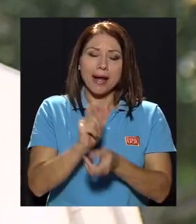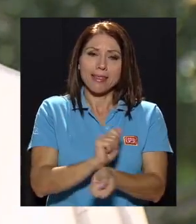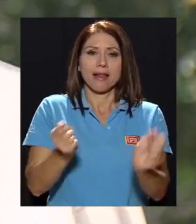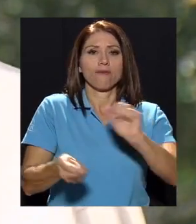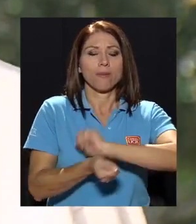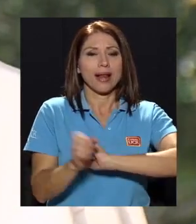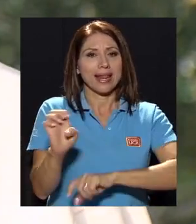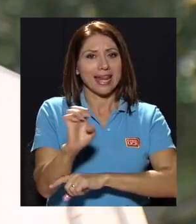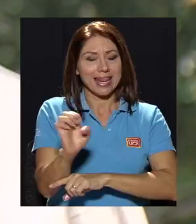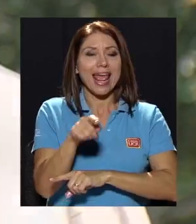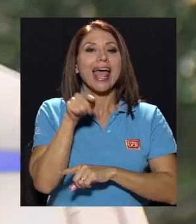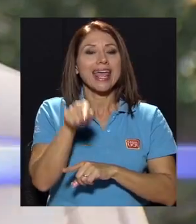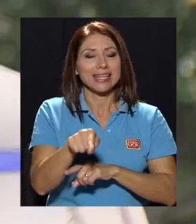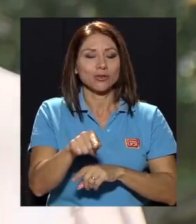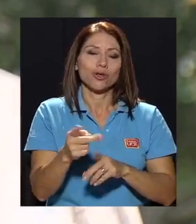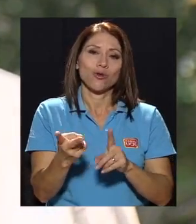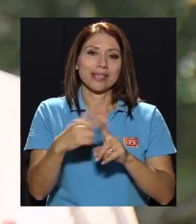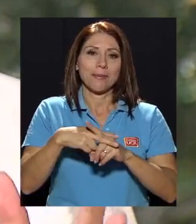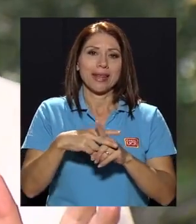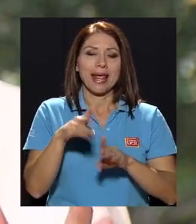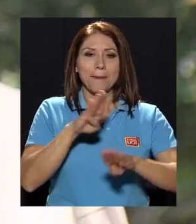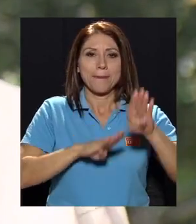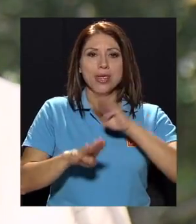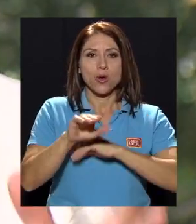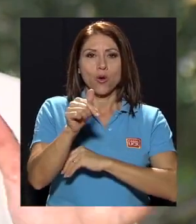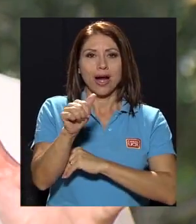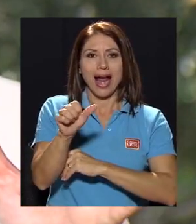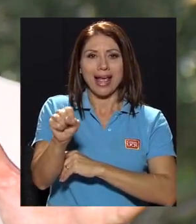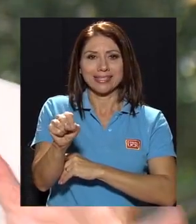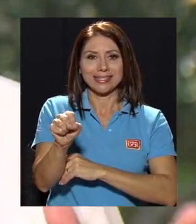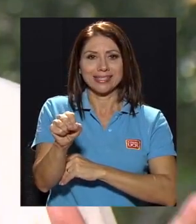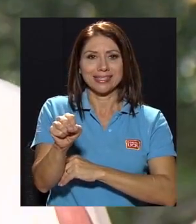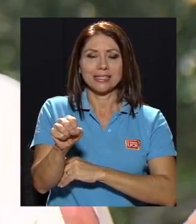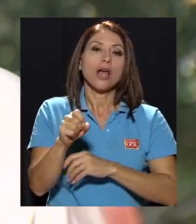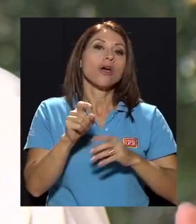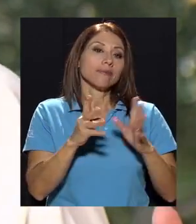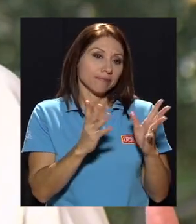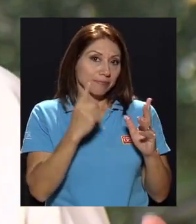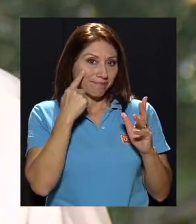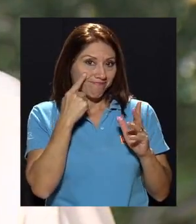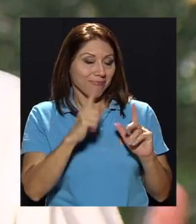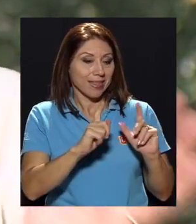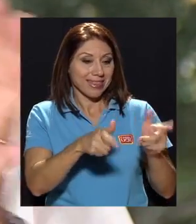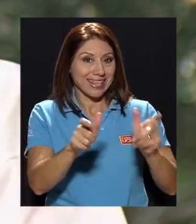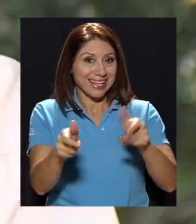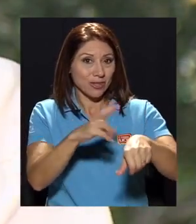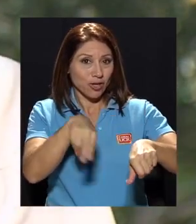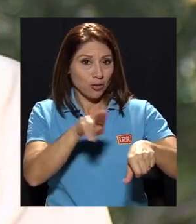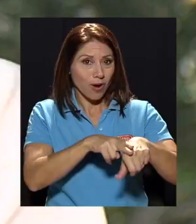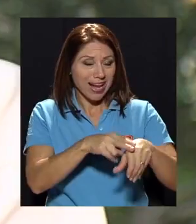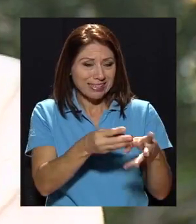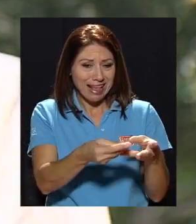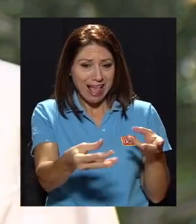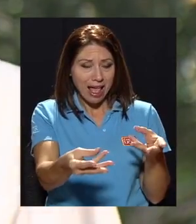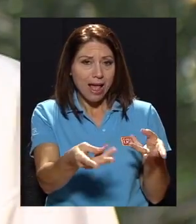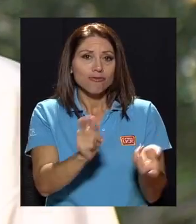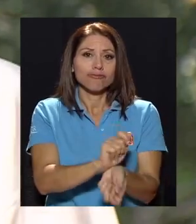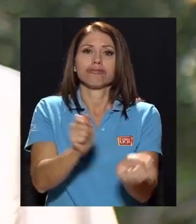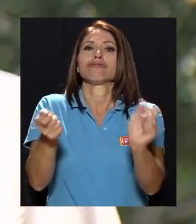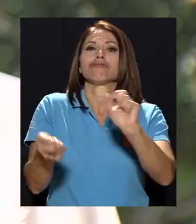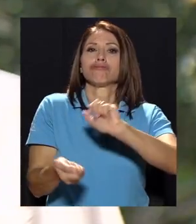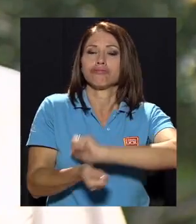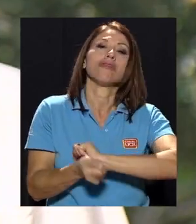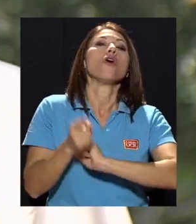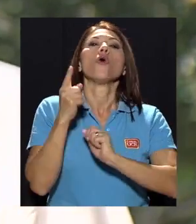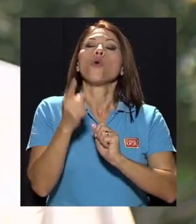bioenergía, del biogás en este caso, la posibilidad de transformar un problema que son los desechos en una solución que es la demanda